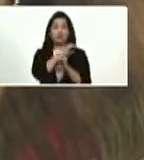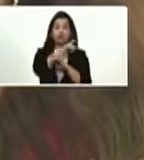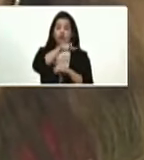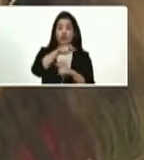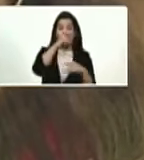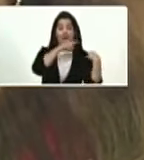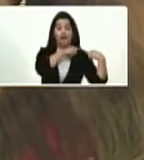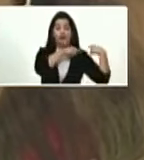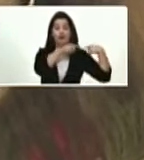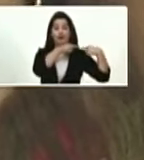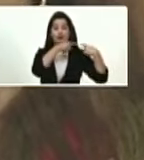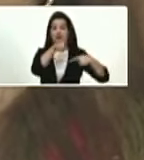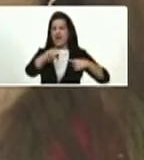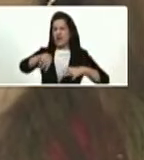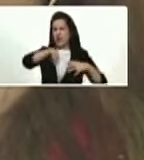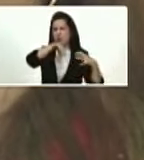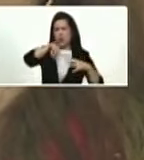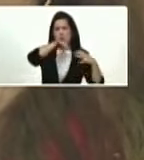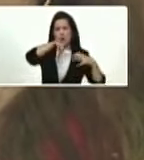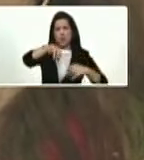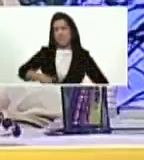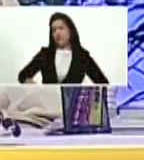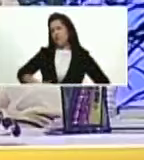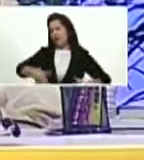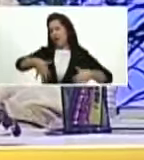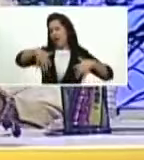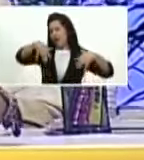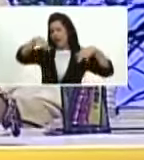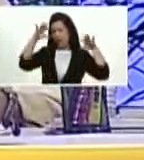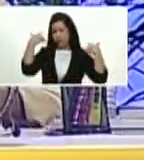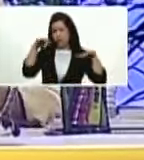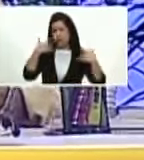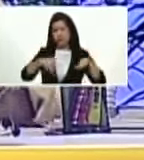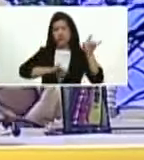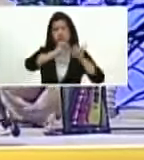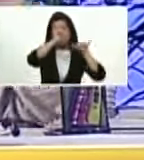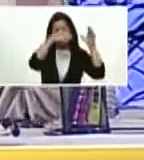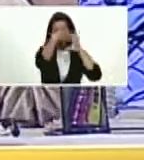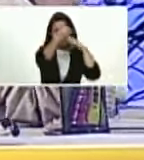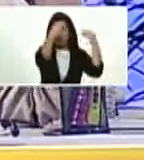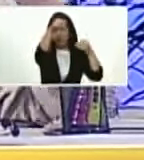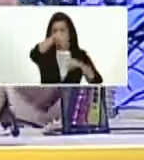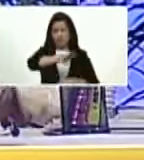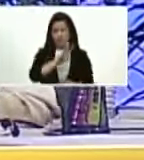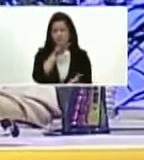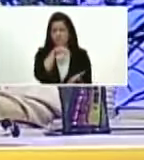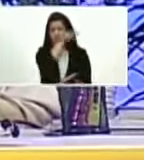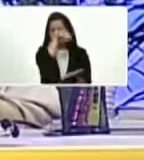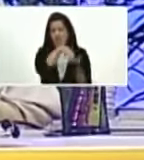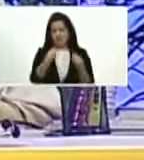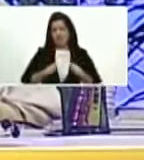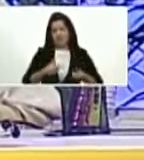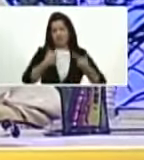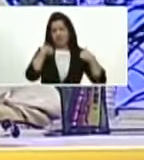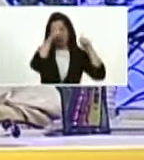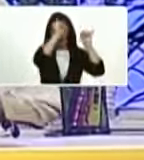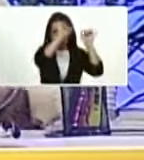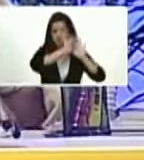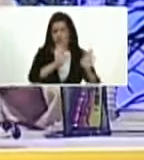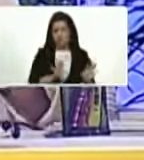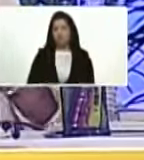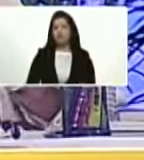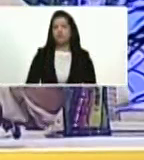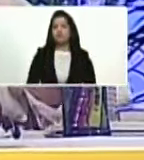que se fueron multimillonarios, todos viven multimillonarios en Miami, toda la gente del petróleo esa.